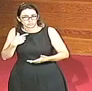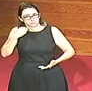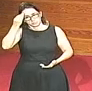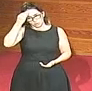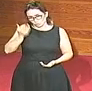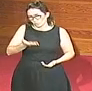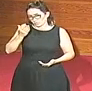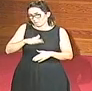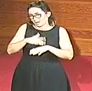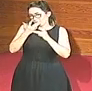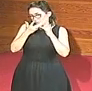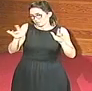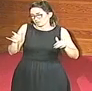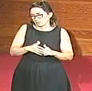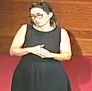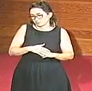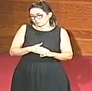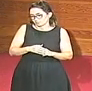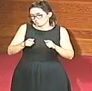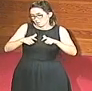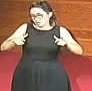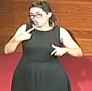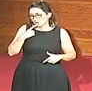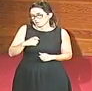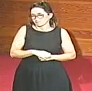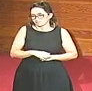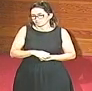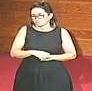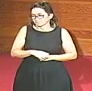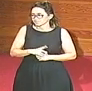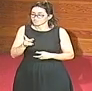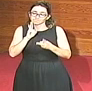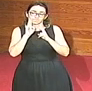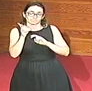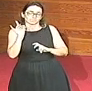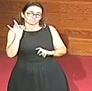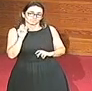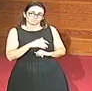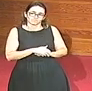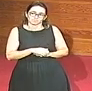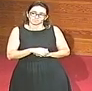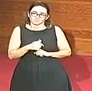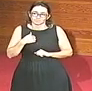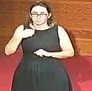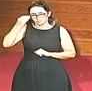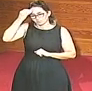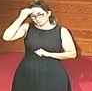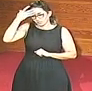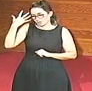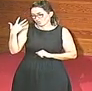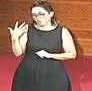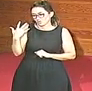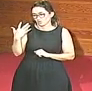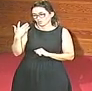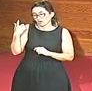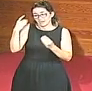más. Pues muchas gracias por tu reflexión. Creo que gente como Edward Snowden son héroes.